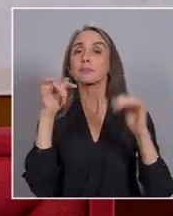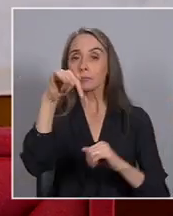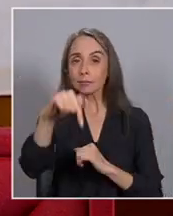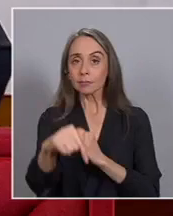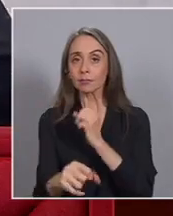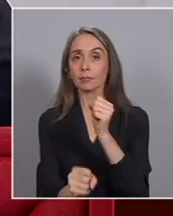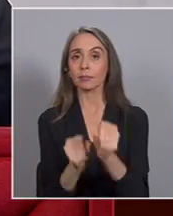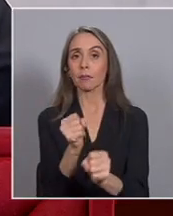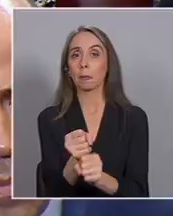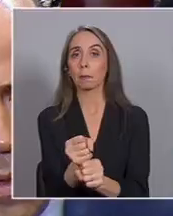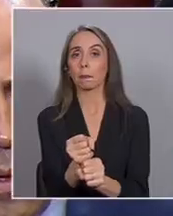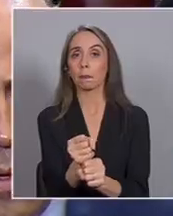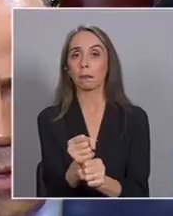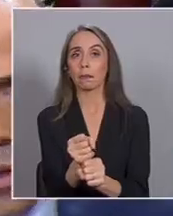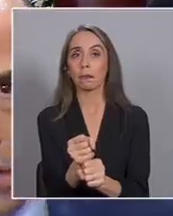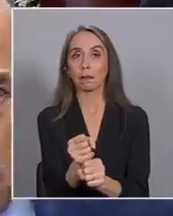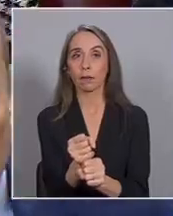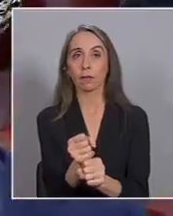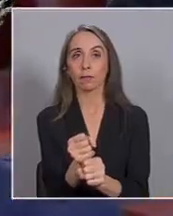Durante este año,